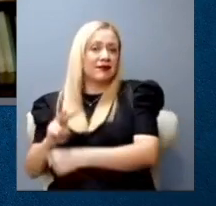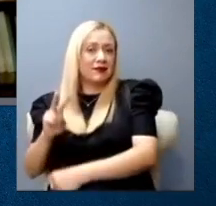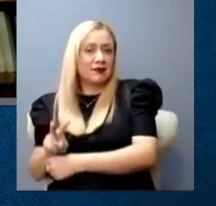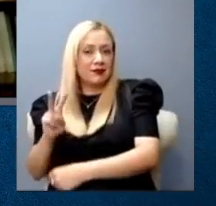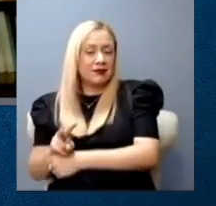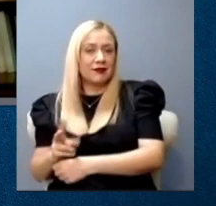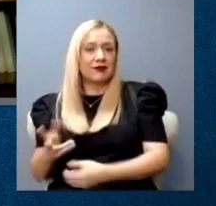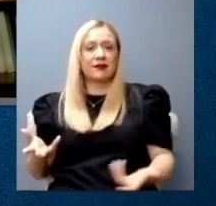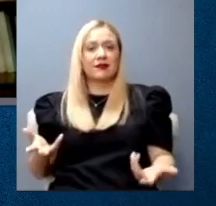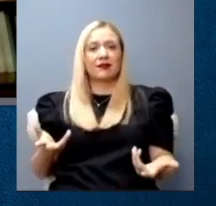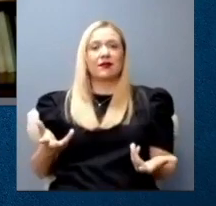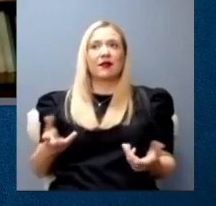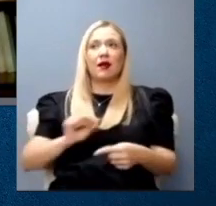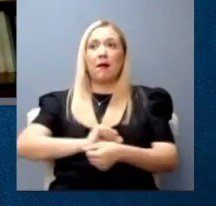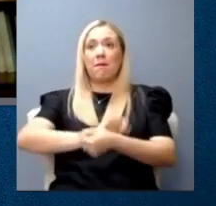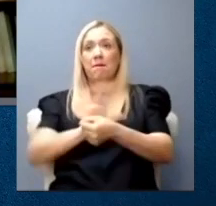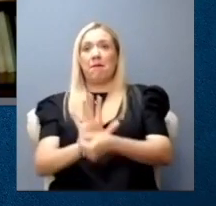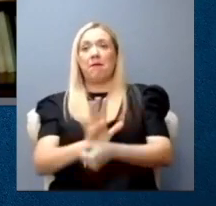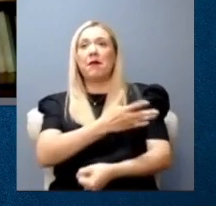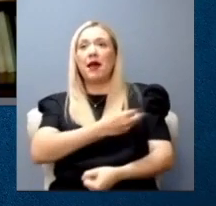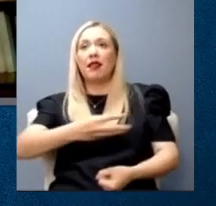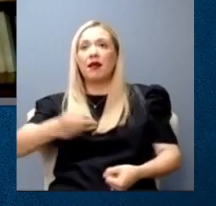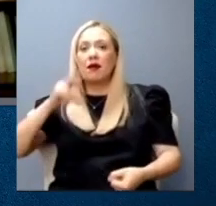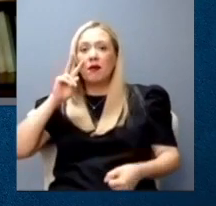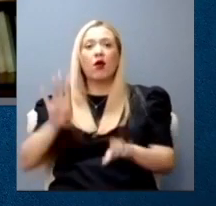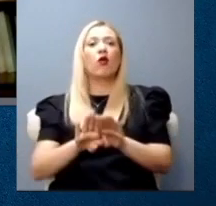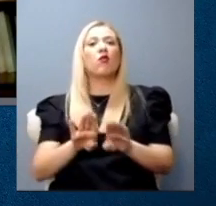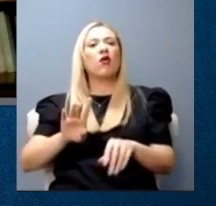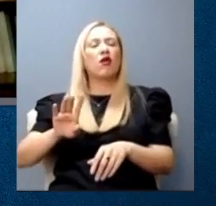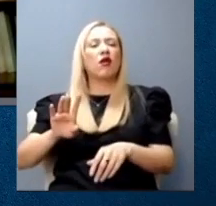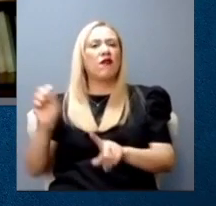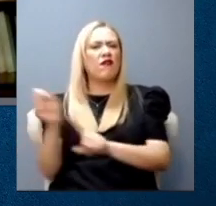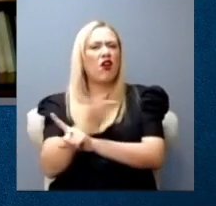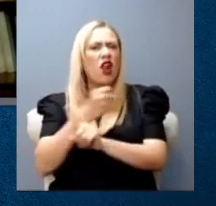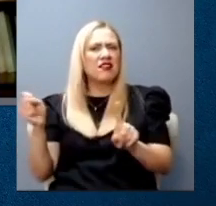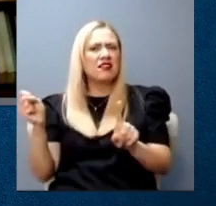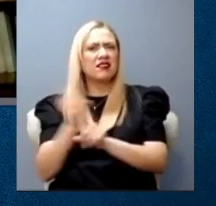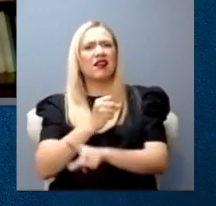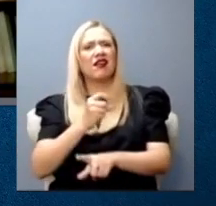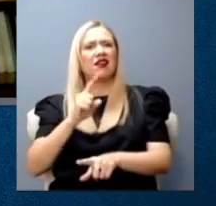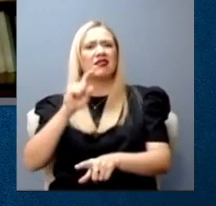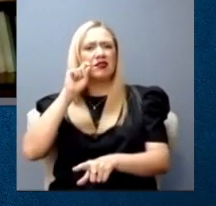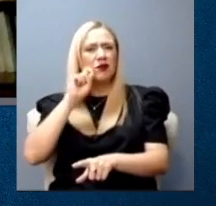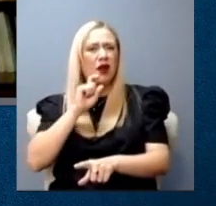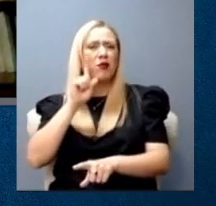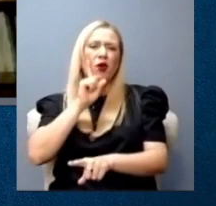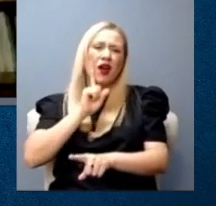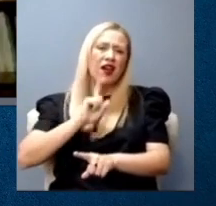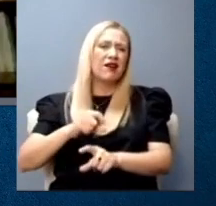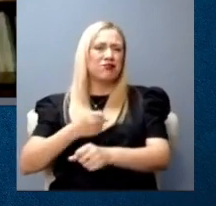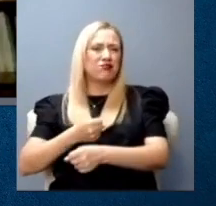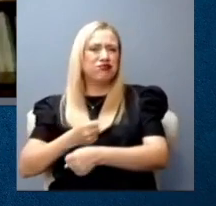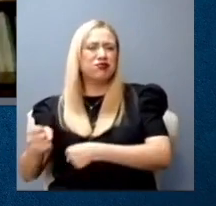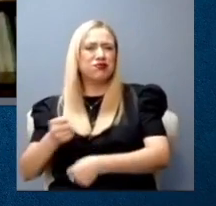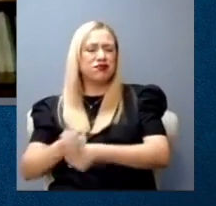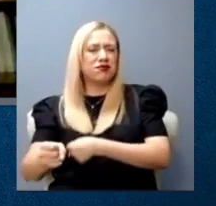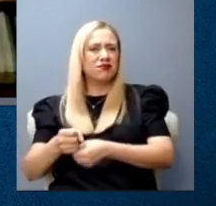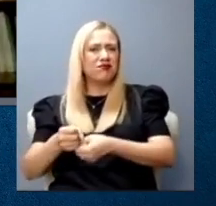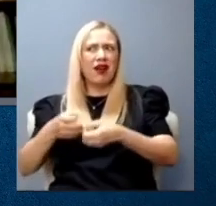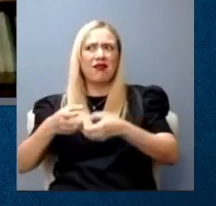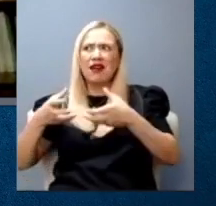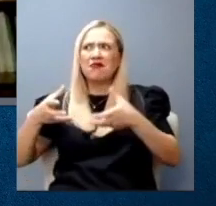de la pandemia sobre la violencia sexual y sobre el incremento de estos índices. Entonces,